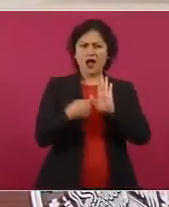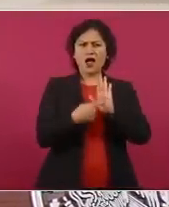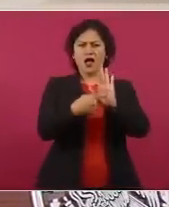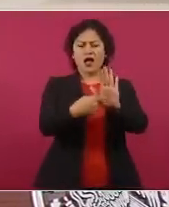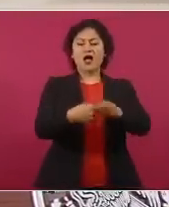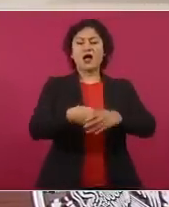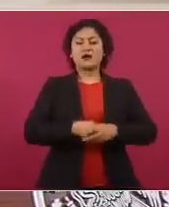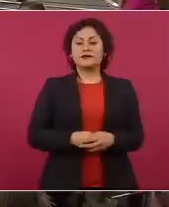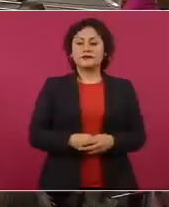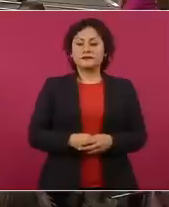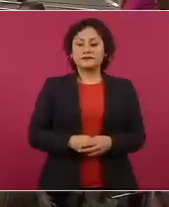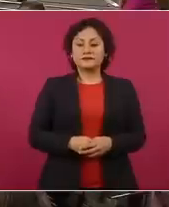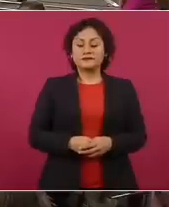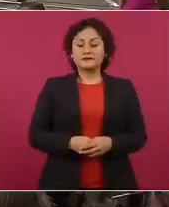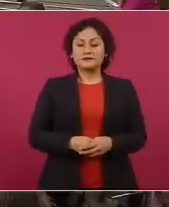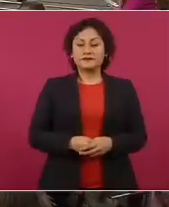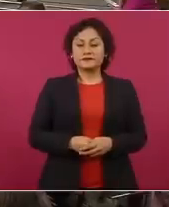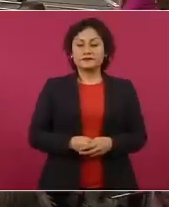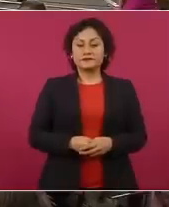Sí.